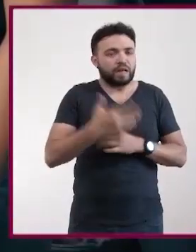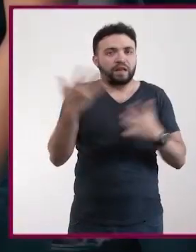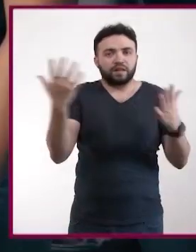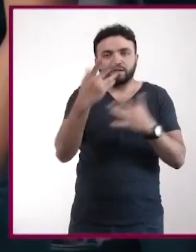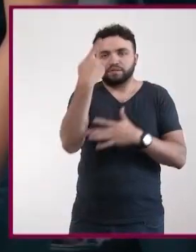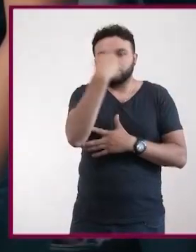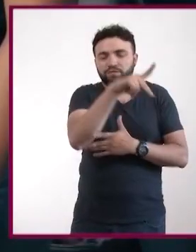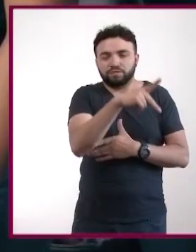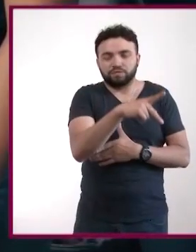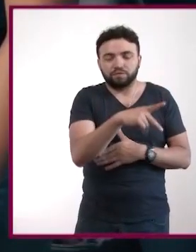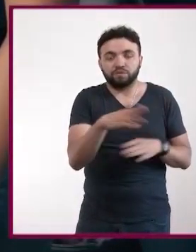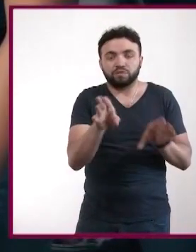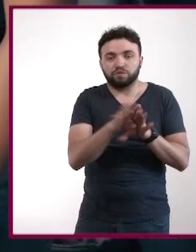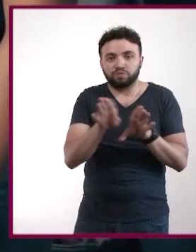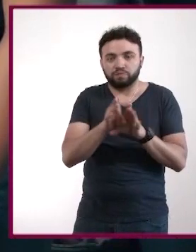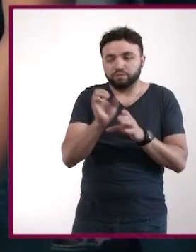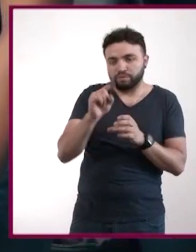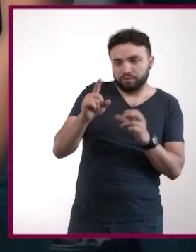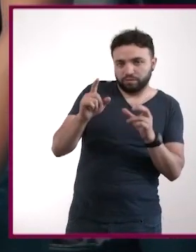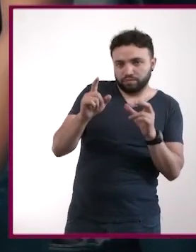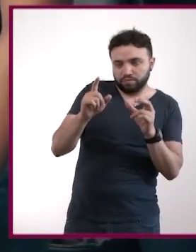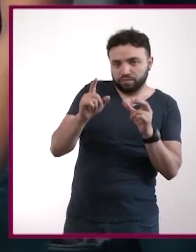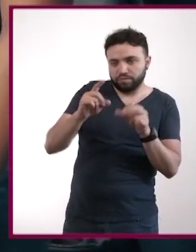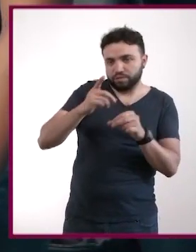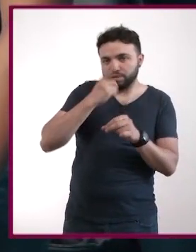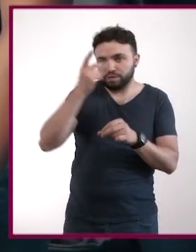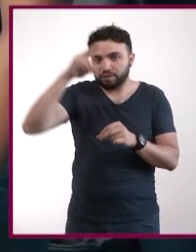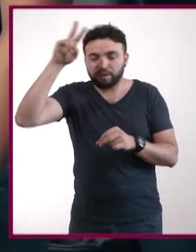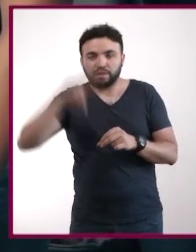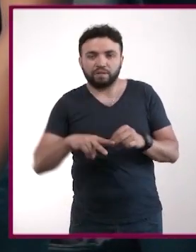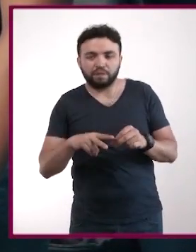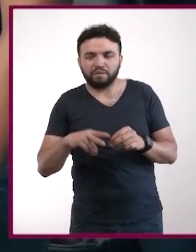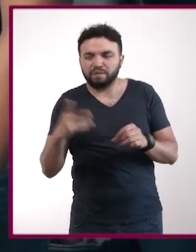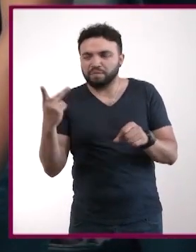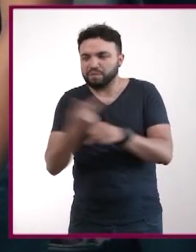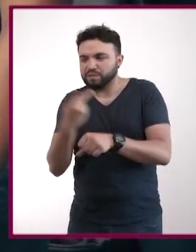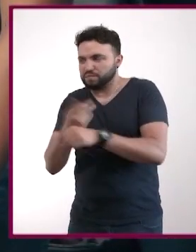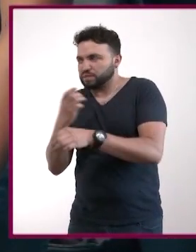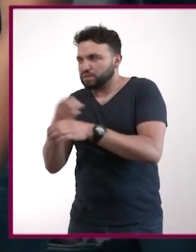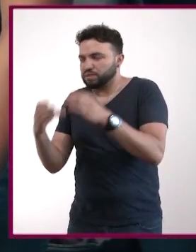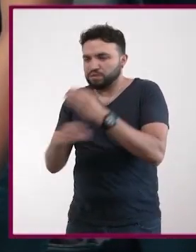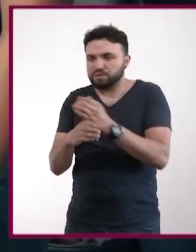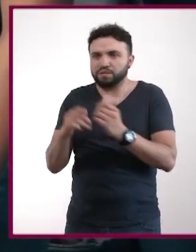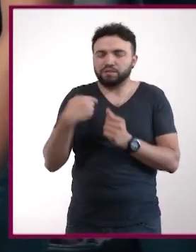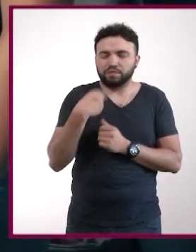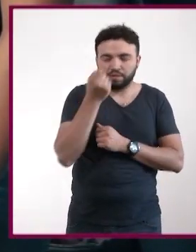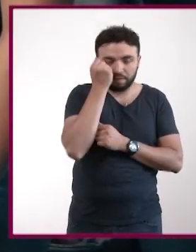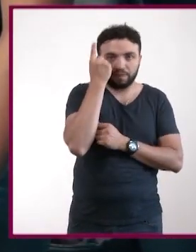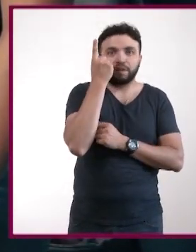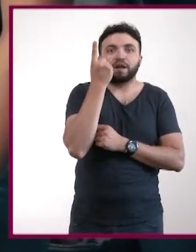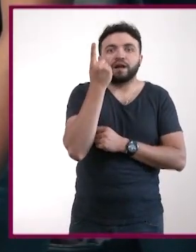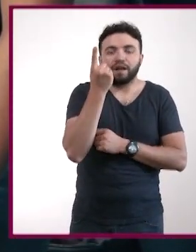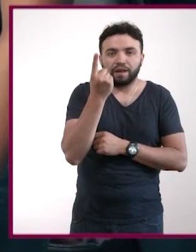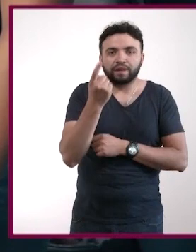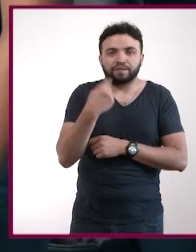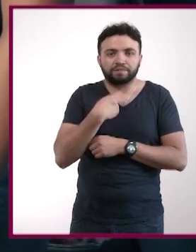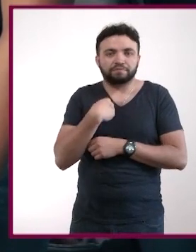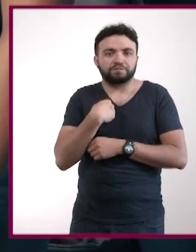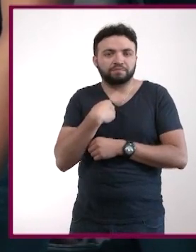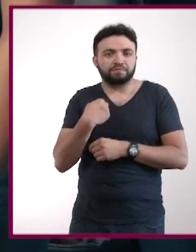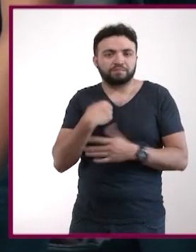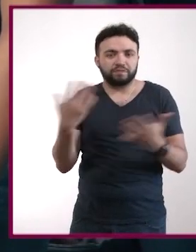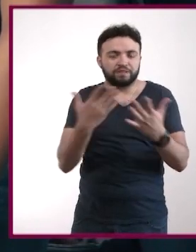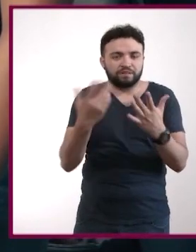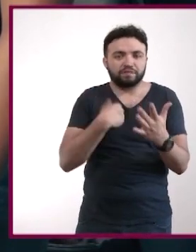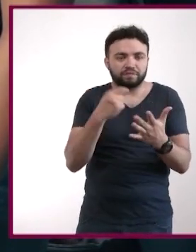tal cual, o sea, tomando parte de la realidad y tú poniendo lo que se te viene imaginando o lo que se te ocurra. Sí, y por ejemplo, pues